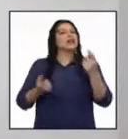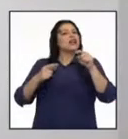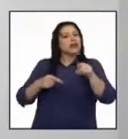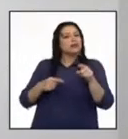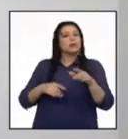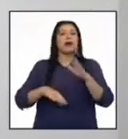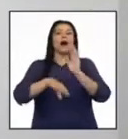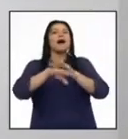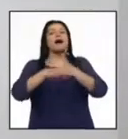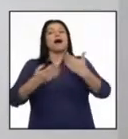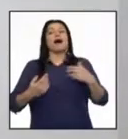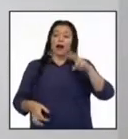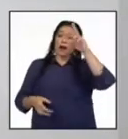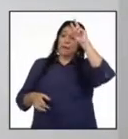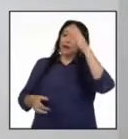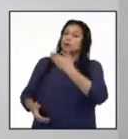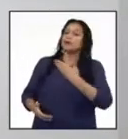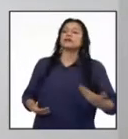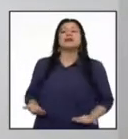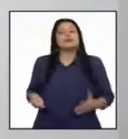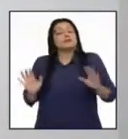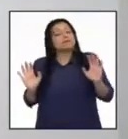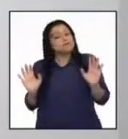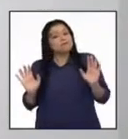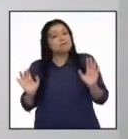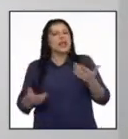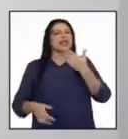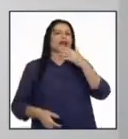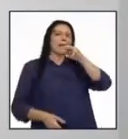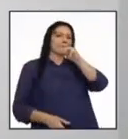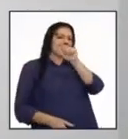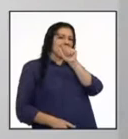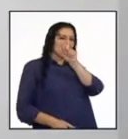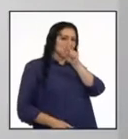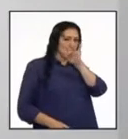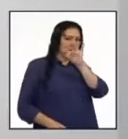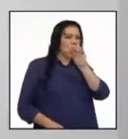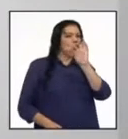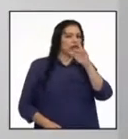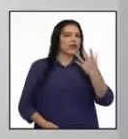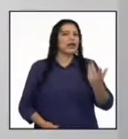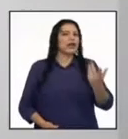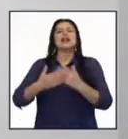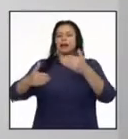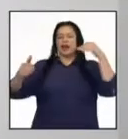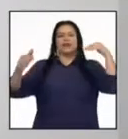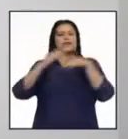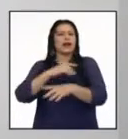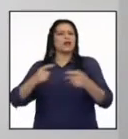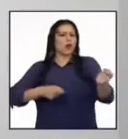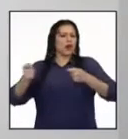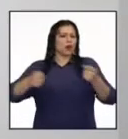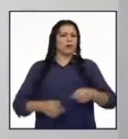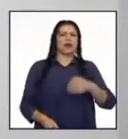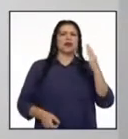sino alertar al presidente peruano Manuel Odría, que había dado un golpe de Estado